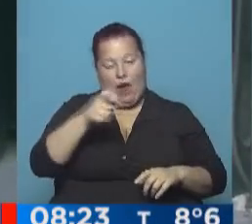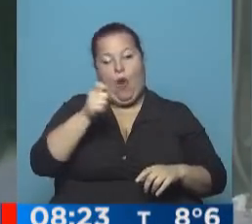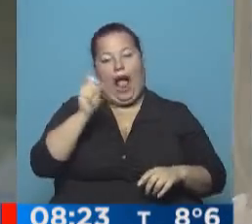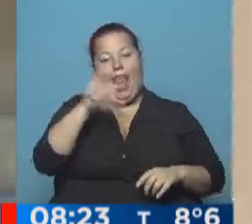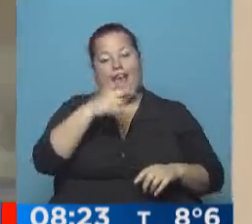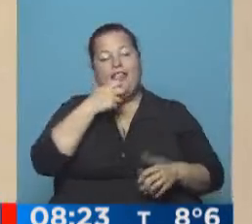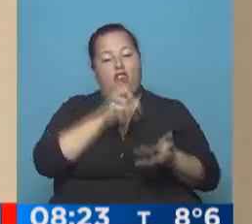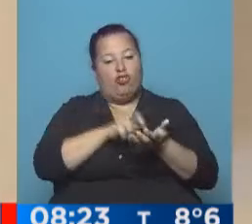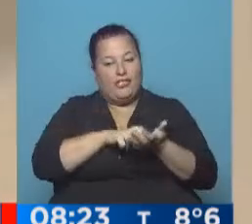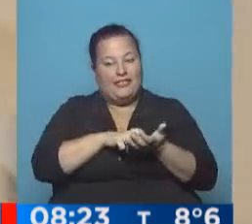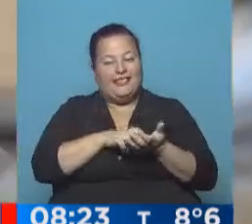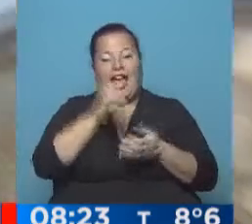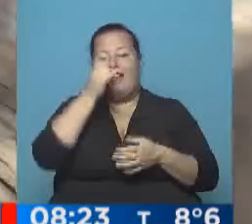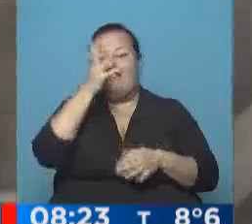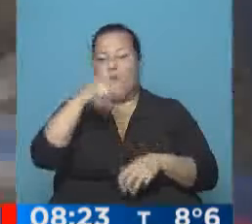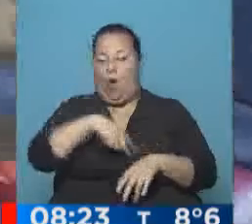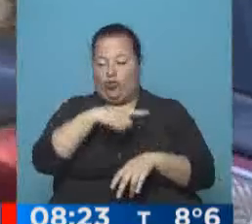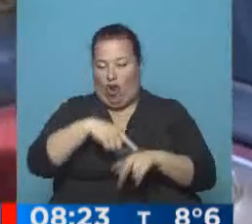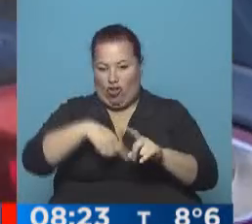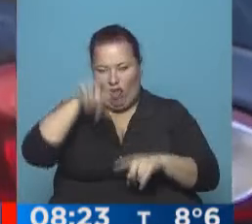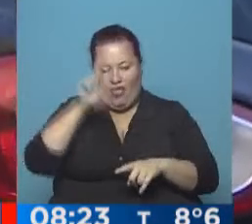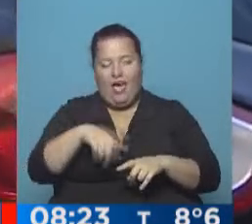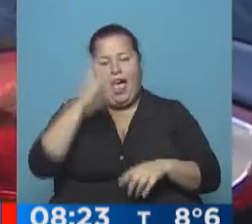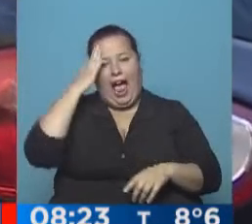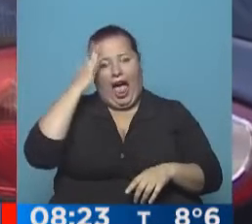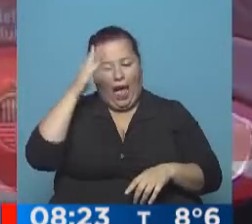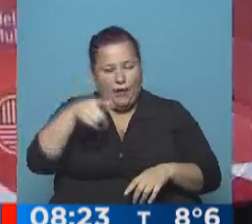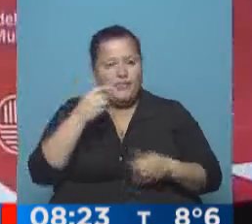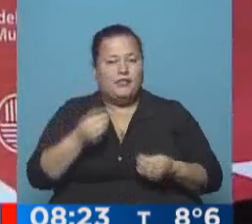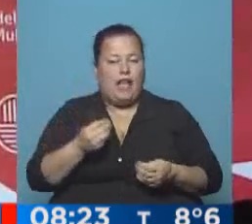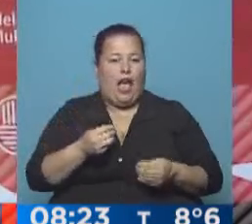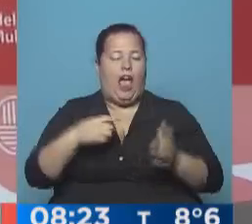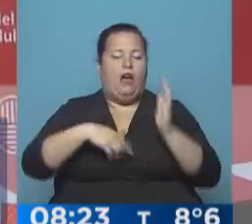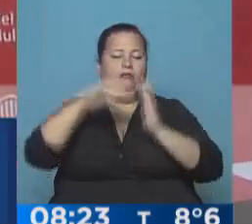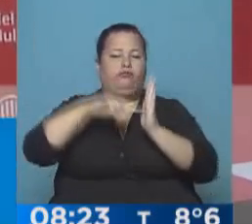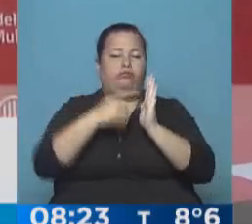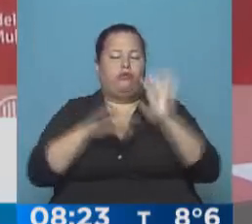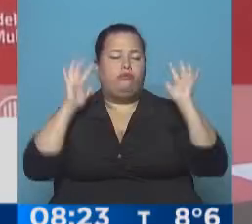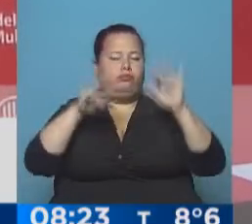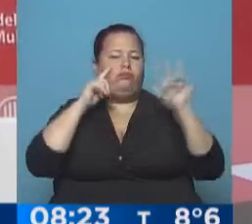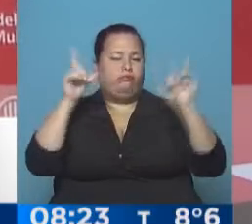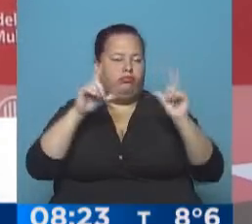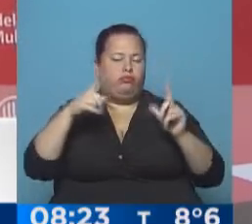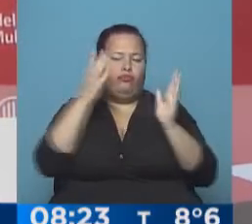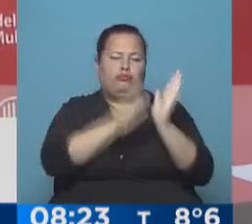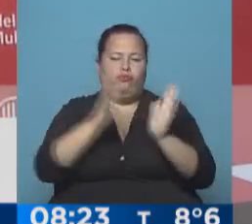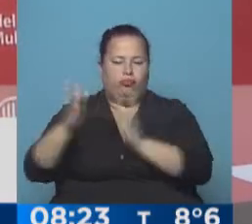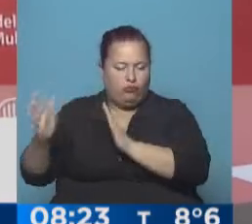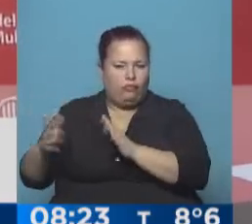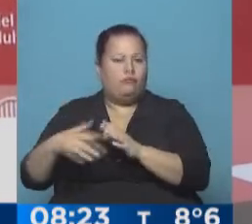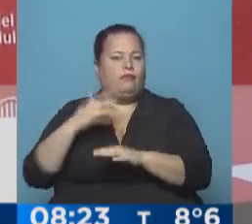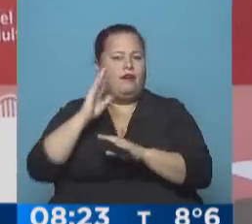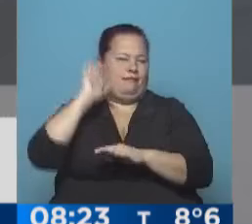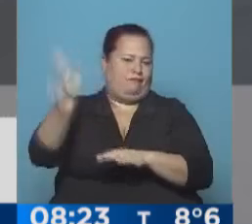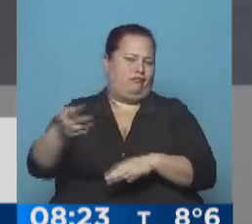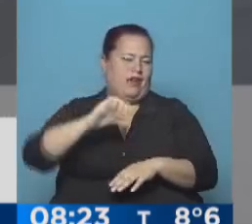de noticias 24 horas que está liderando por cierto los niveles de audiencia en varios segmentos que le saca